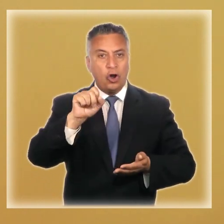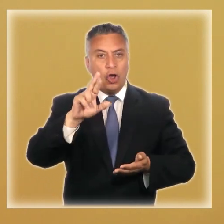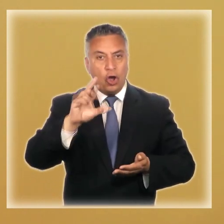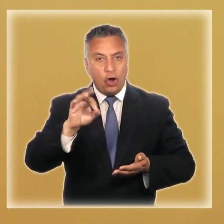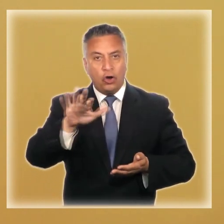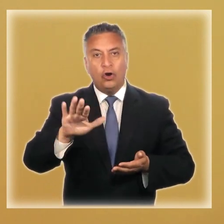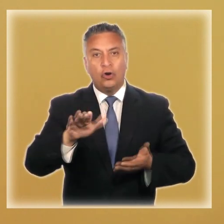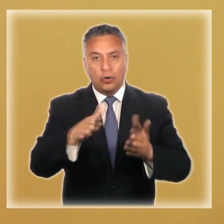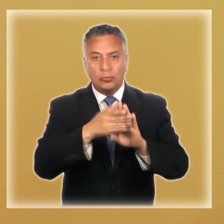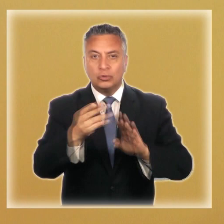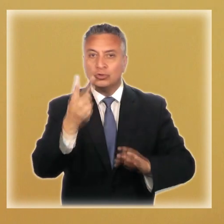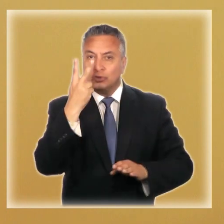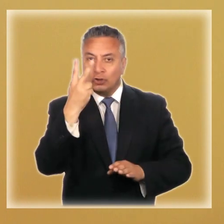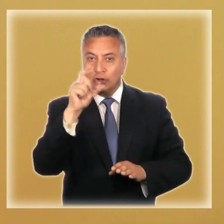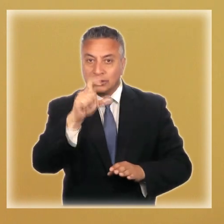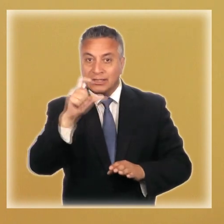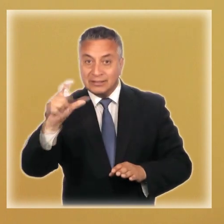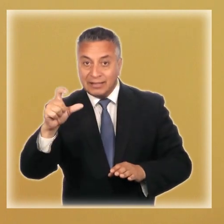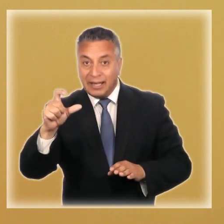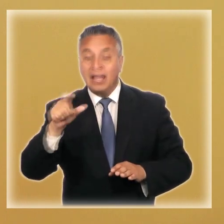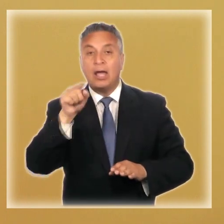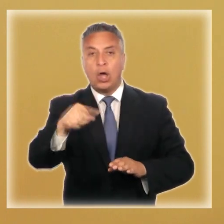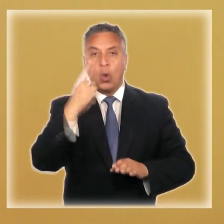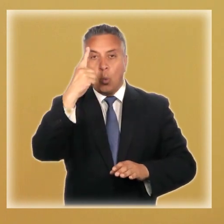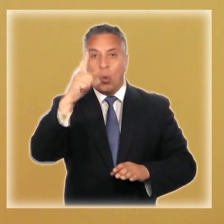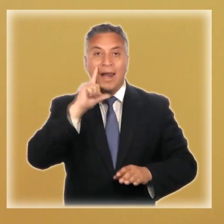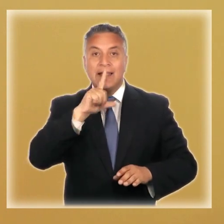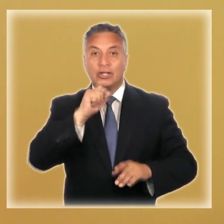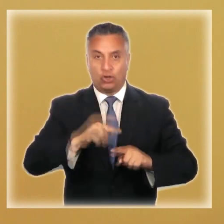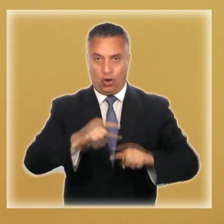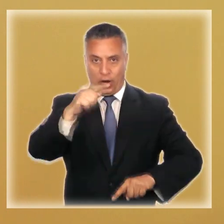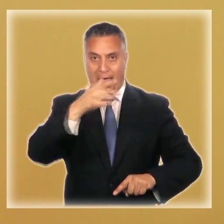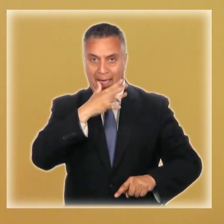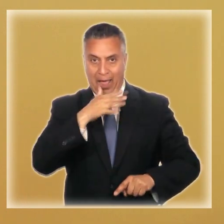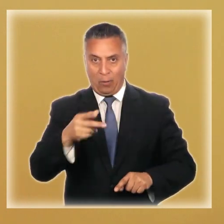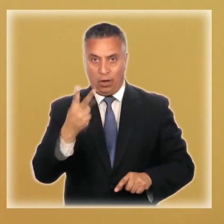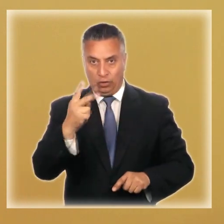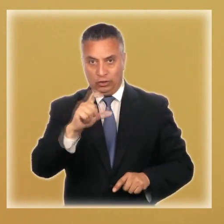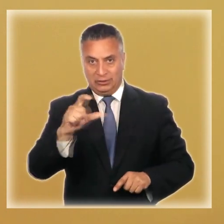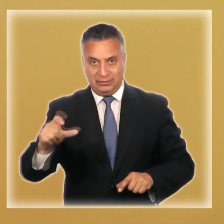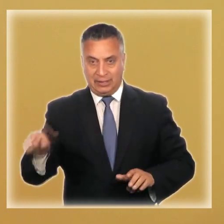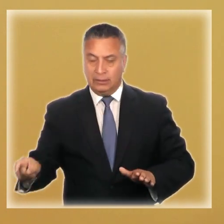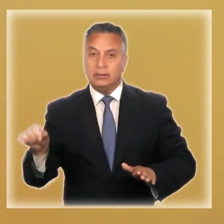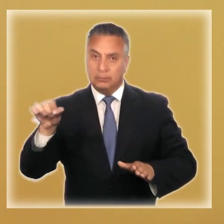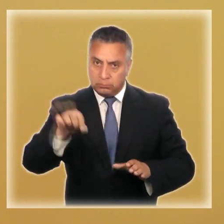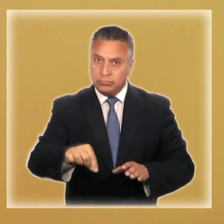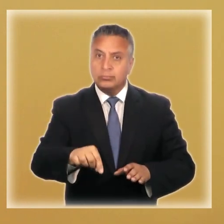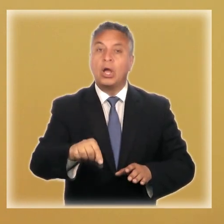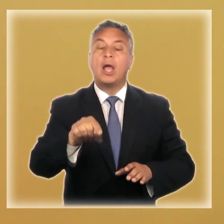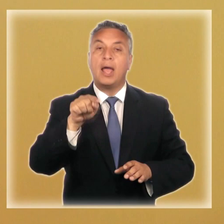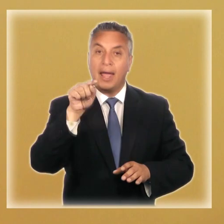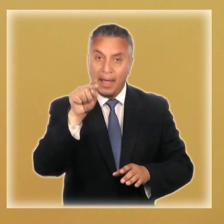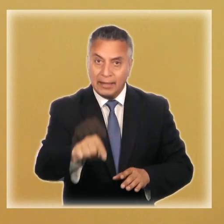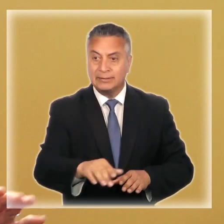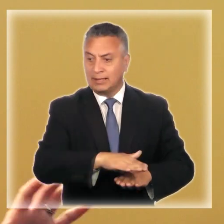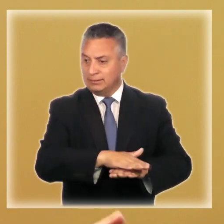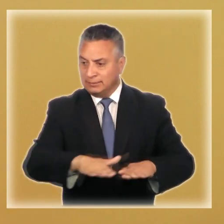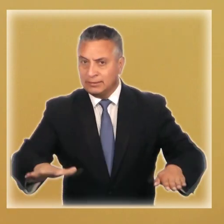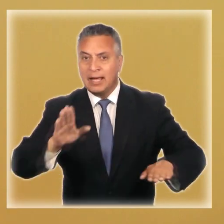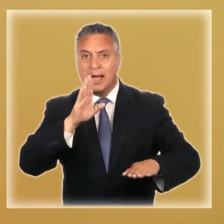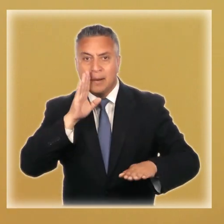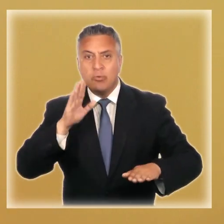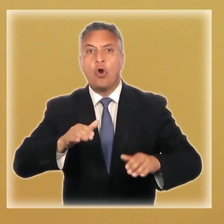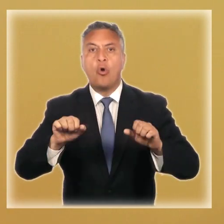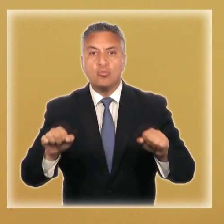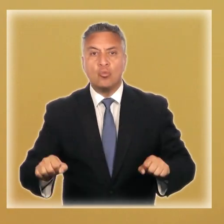a 1000 partes por millón, que son 12 c en un litro de agua. Eso nos permite limpiar las superficies de las mesas,